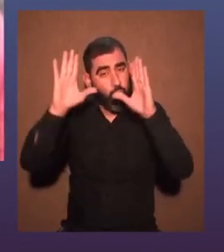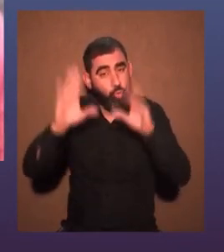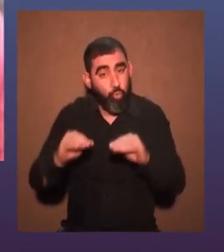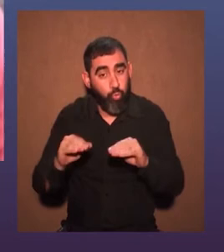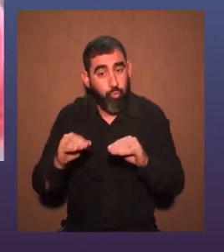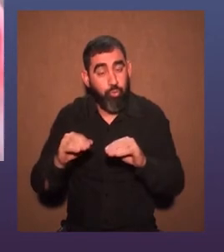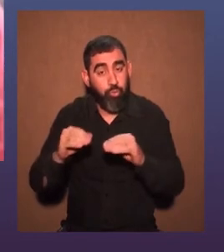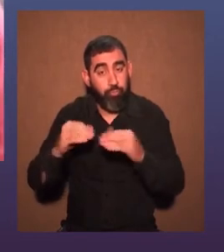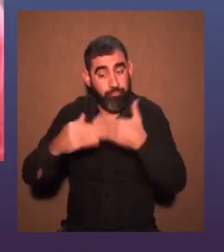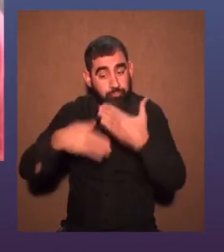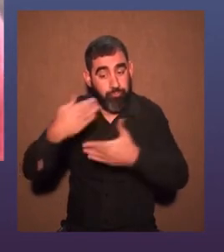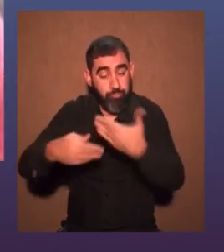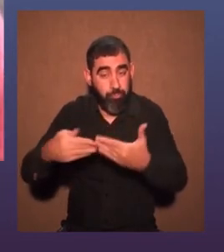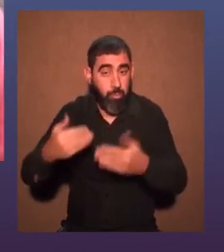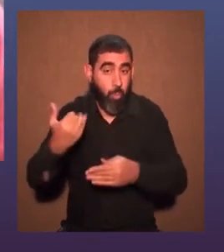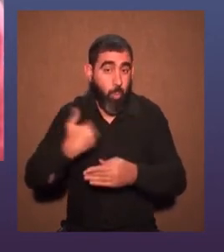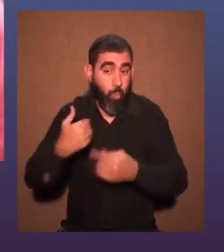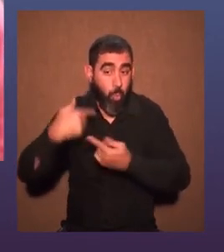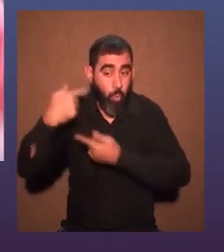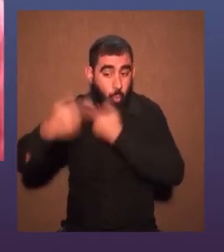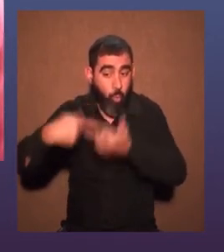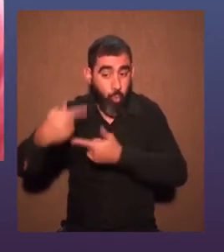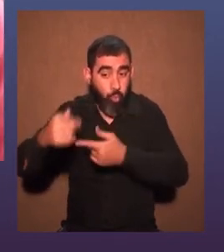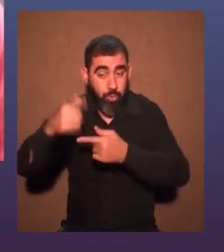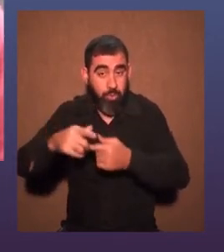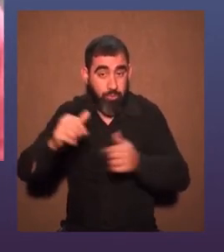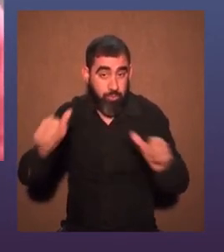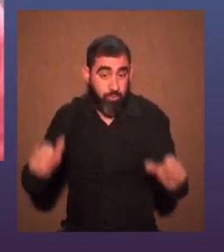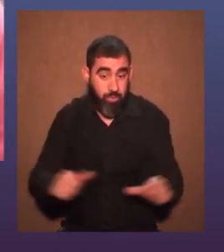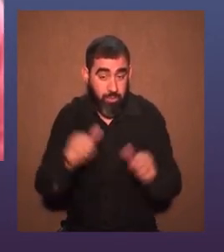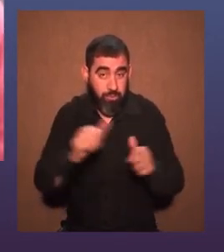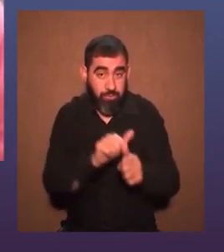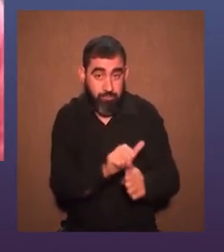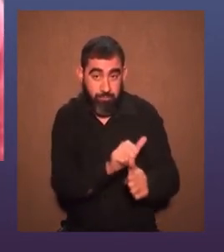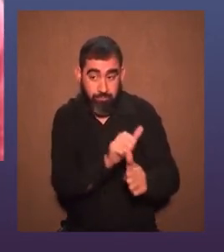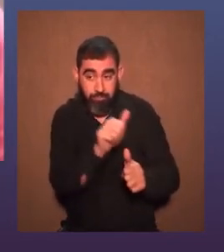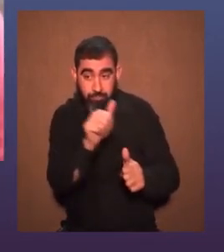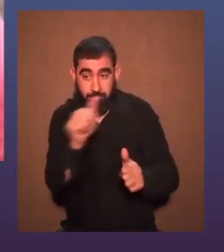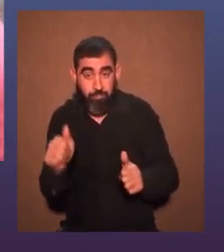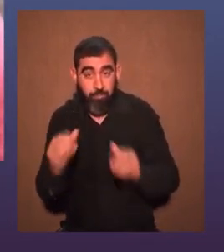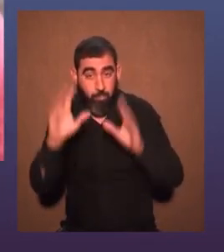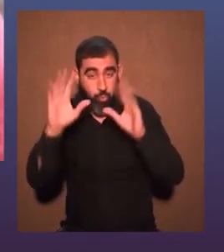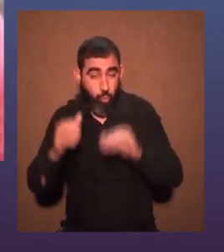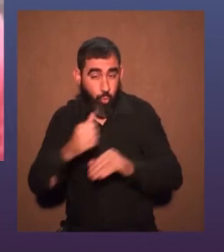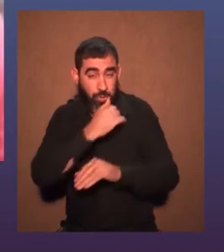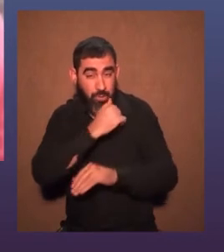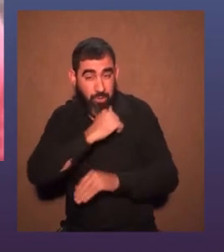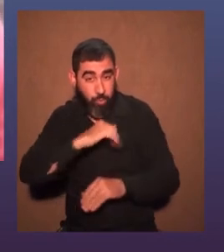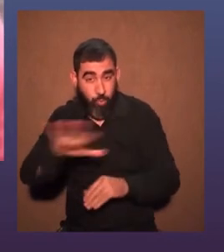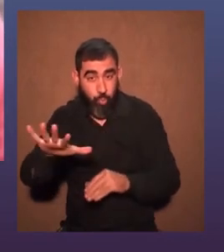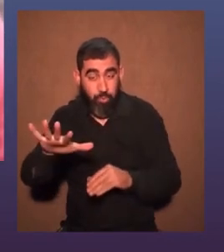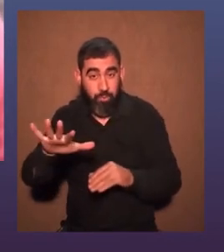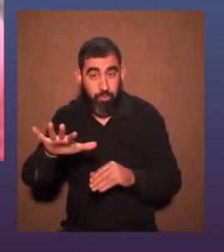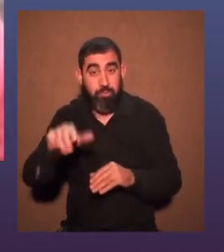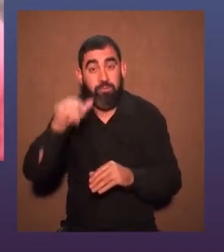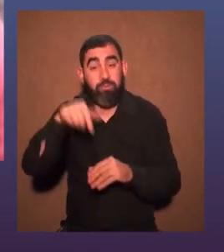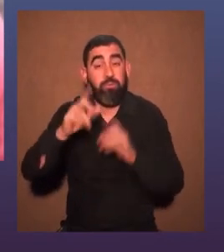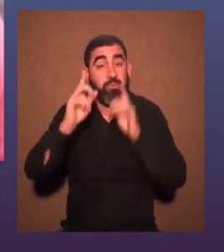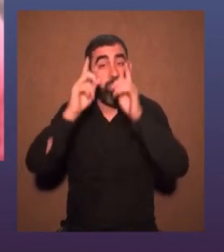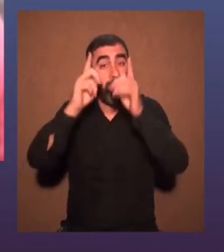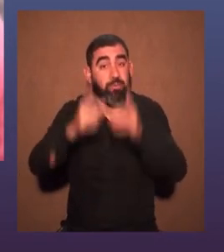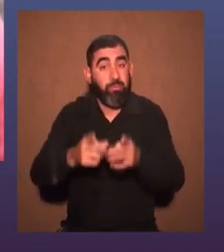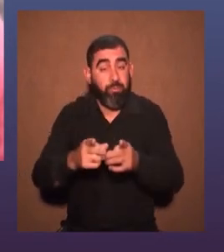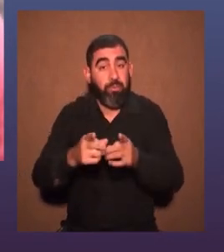que el desenlace que tiene, esa tregua que hay en la historia y todo lo demás, es